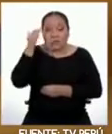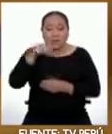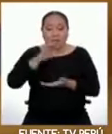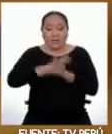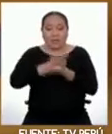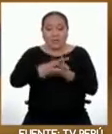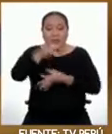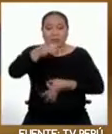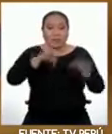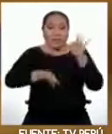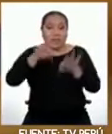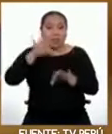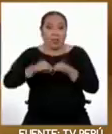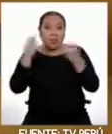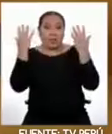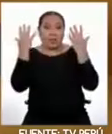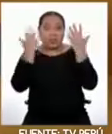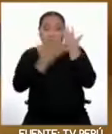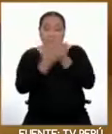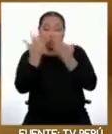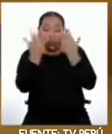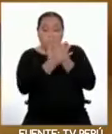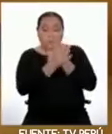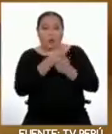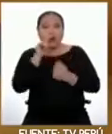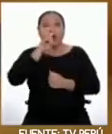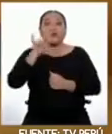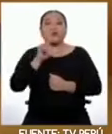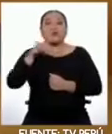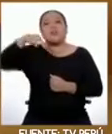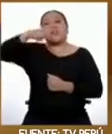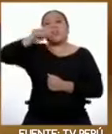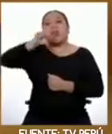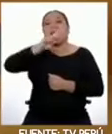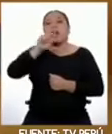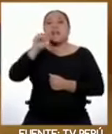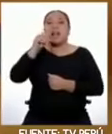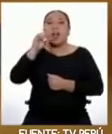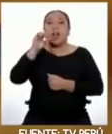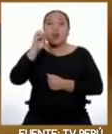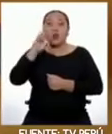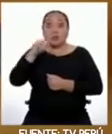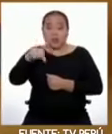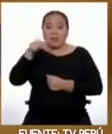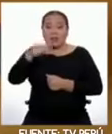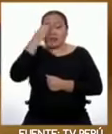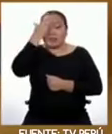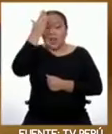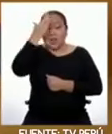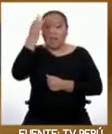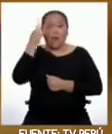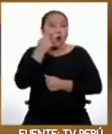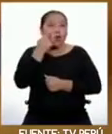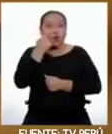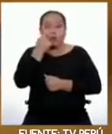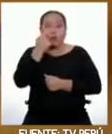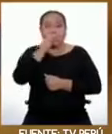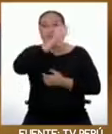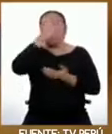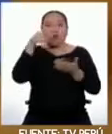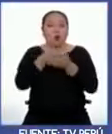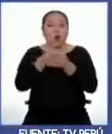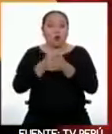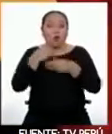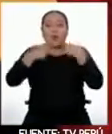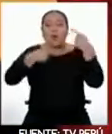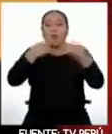nuestro guión o libreto de Teatro de Sombras usaremos a un narrador omnisciente que lo sabe todo para narrar los eventos de